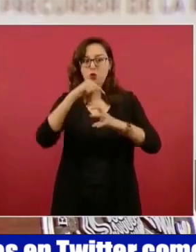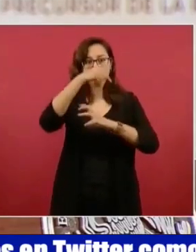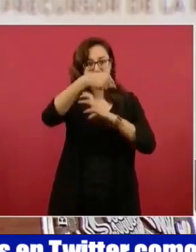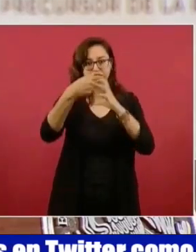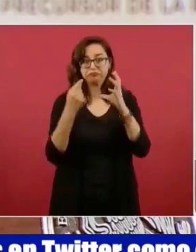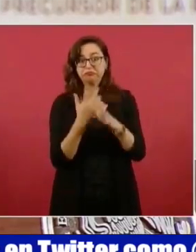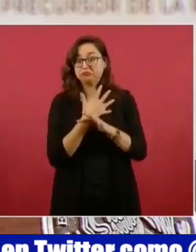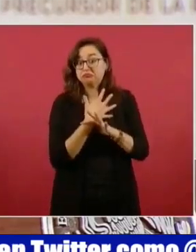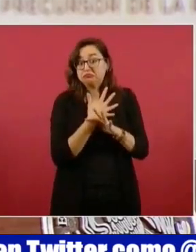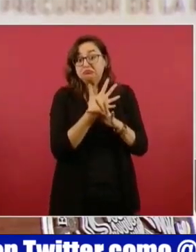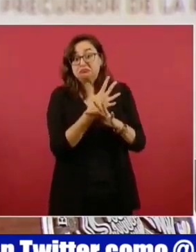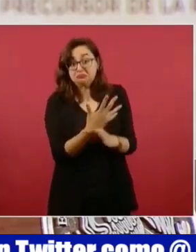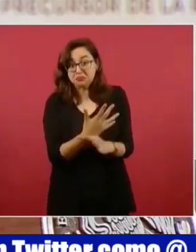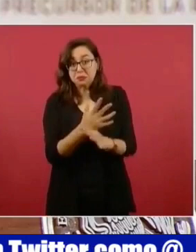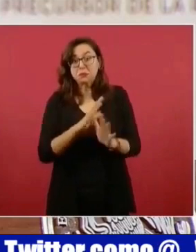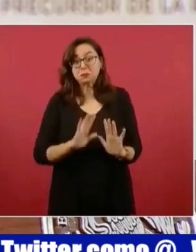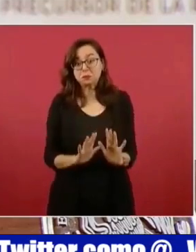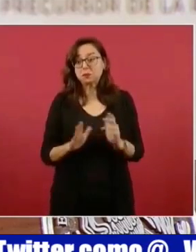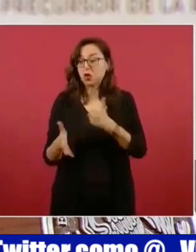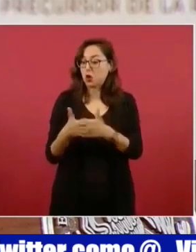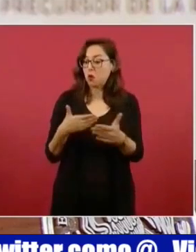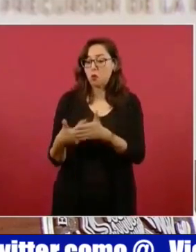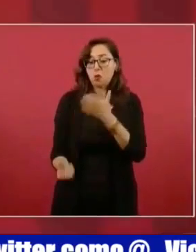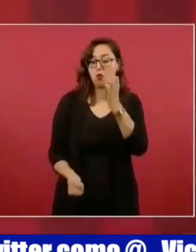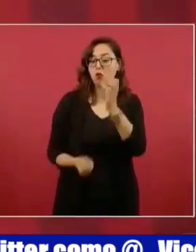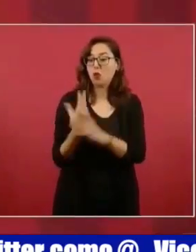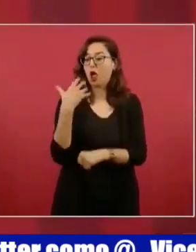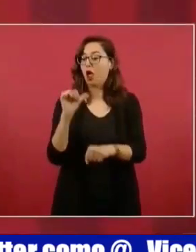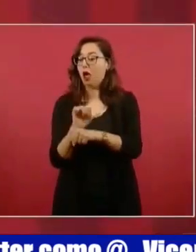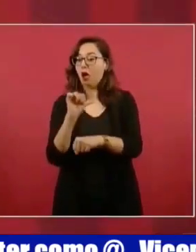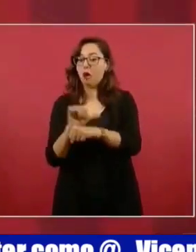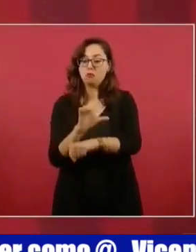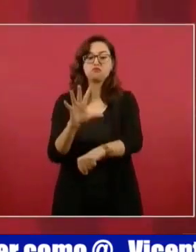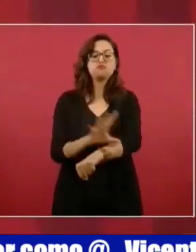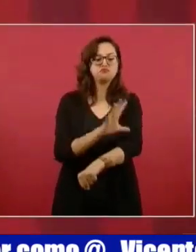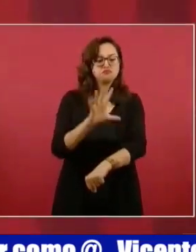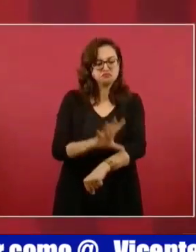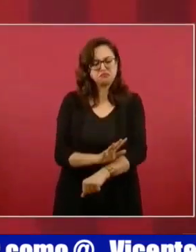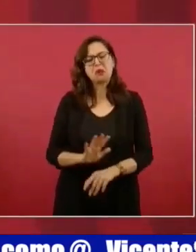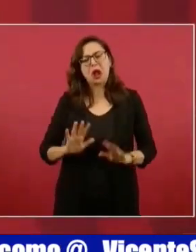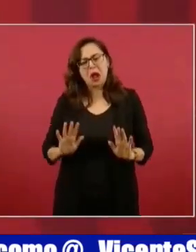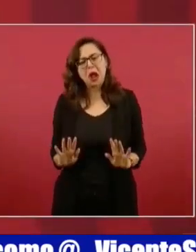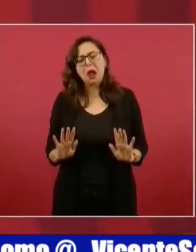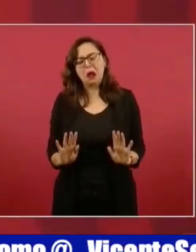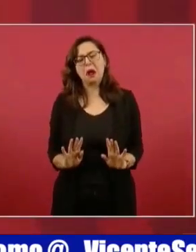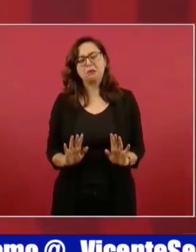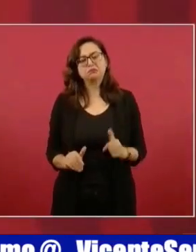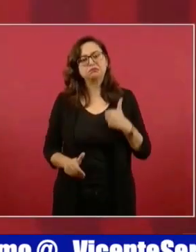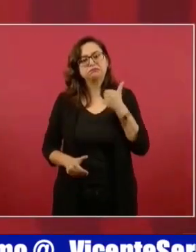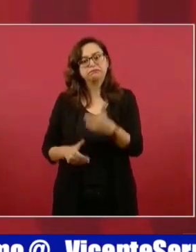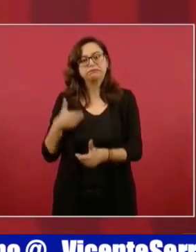Y ahora, por eso, los precios